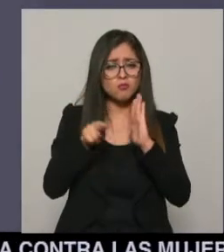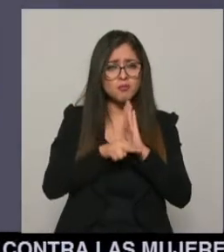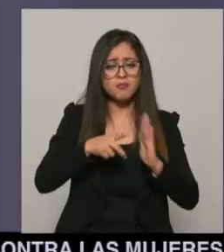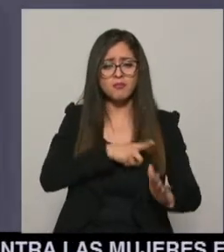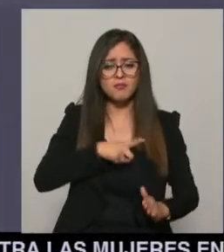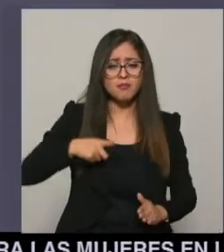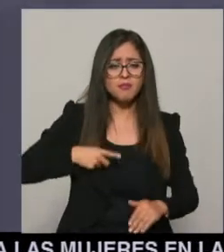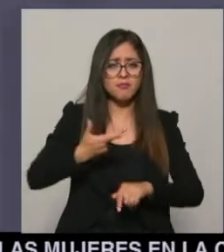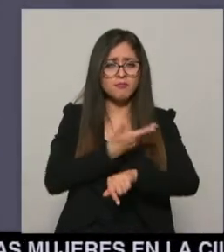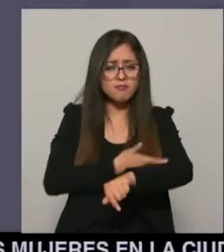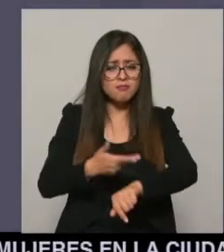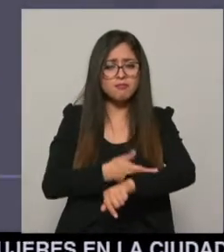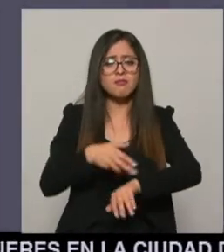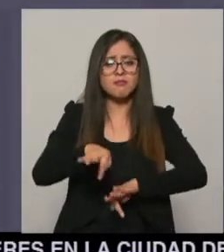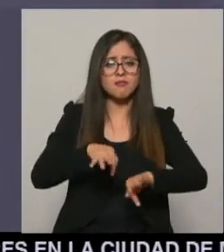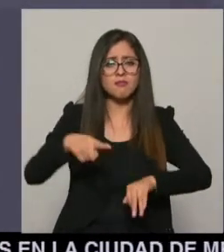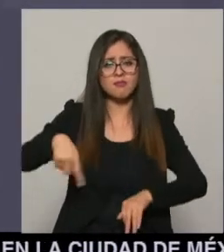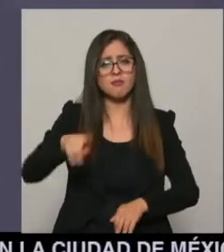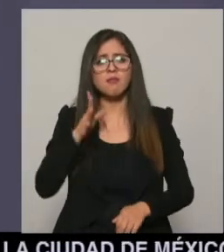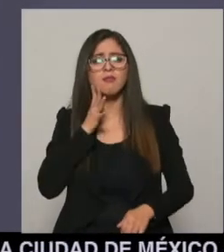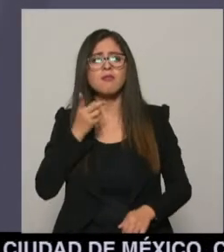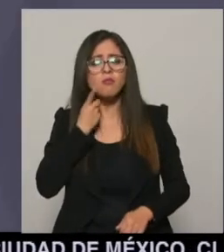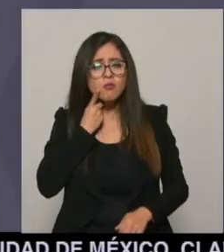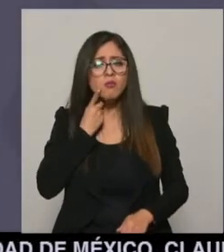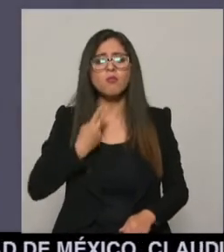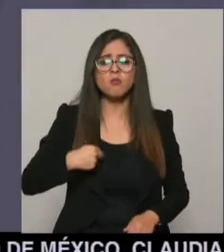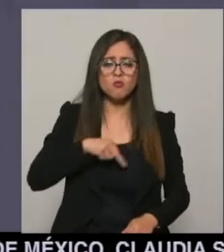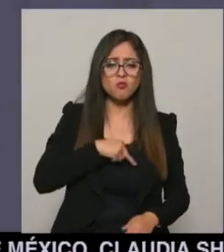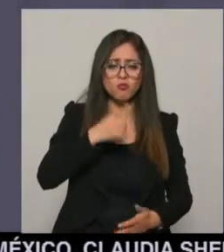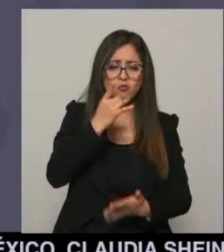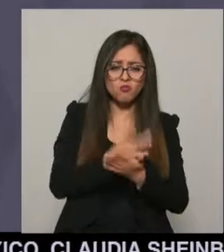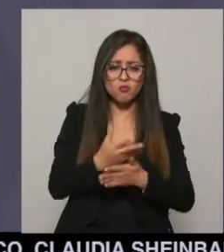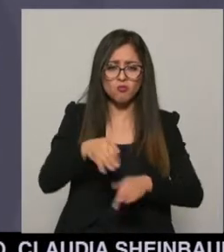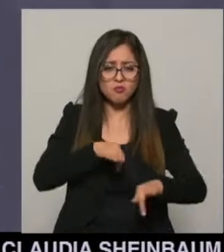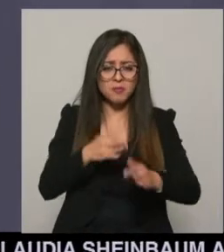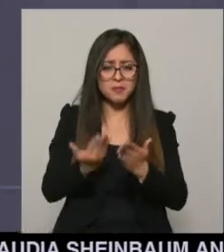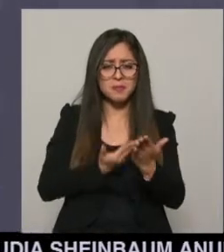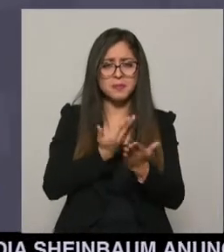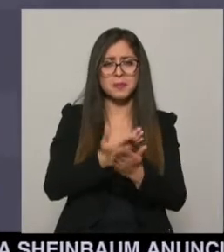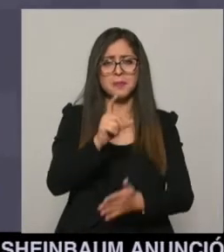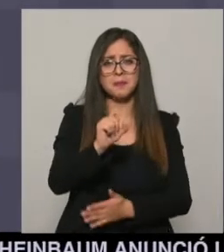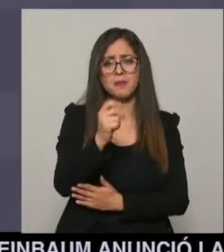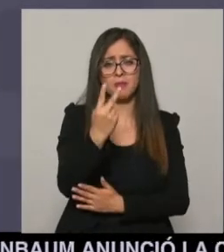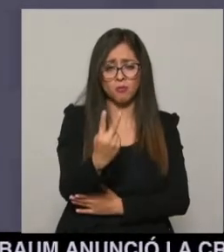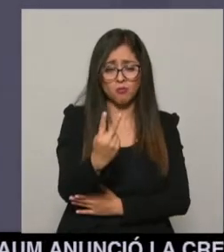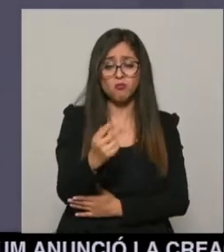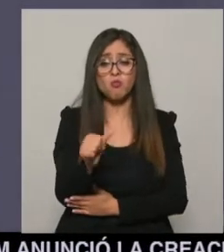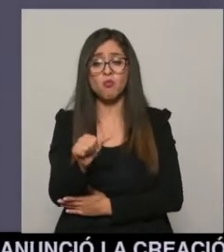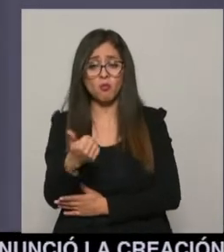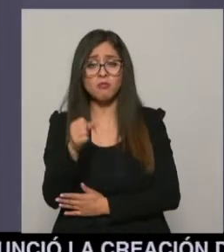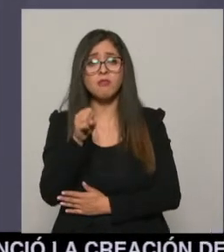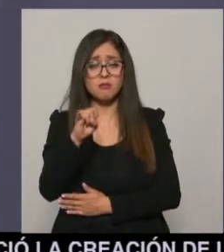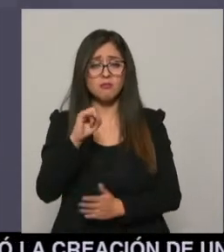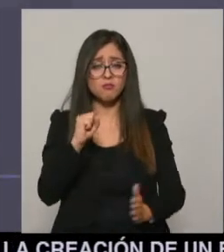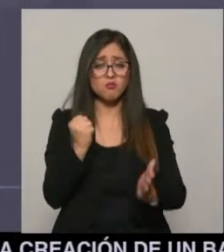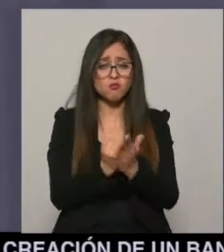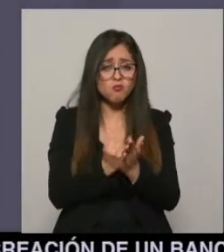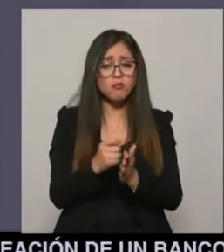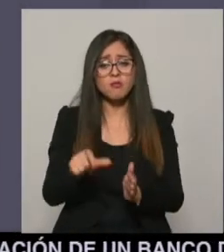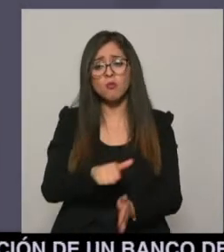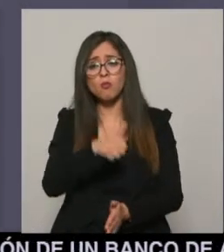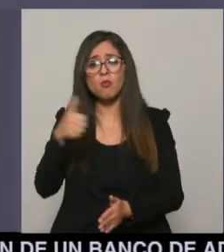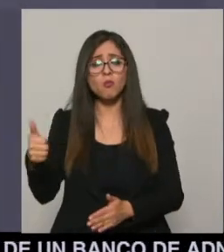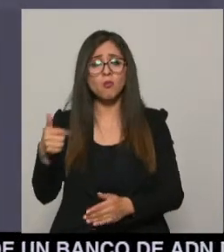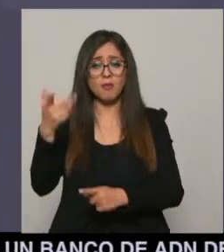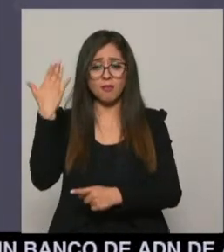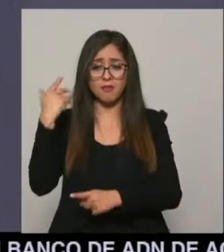regular durante este Congreso. Solamente hicimos 22 las que se propusieron, solamente 11 pasaron, prácticamente los 22 abordamos solamente